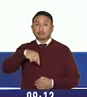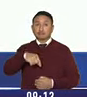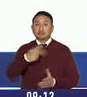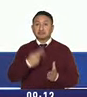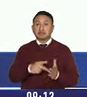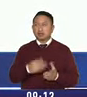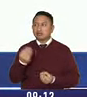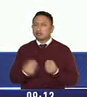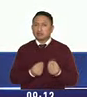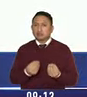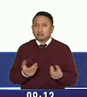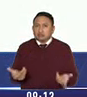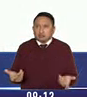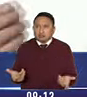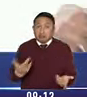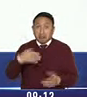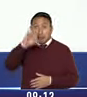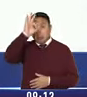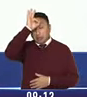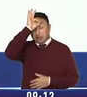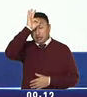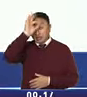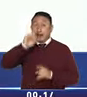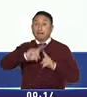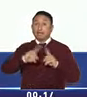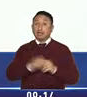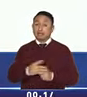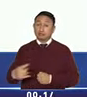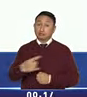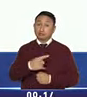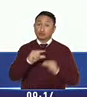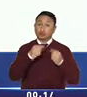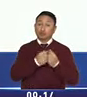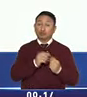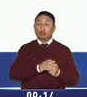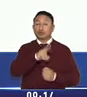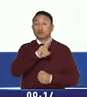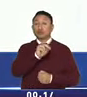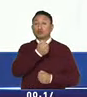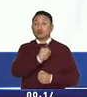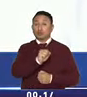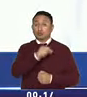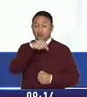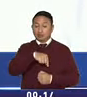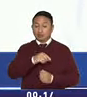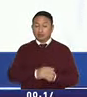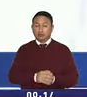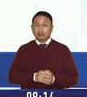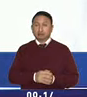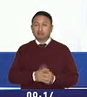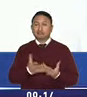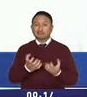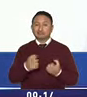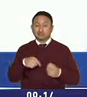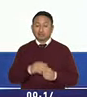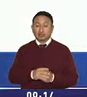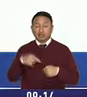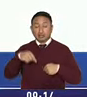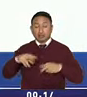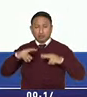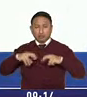dónde van a llevar esto. Pero la intención que sí tienen los correístas o los asambleístas de la bancada de UNES es tratar de llevar